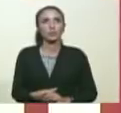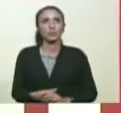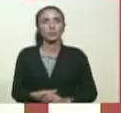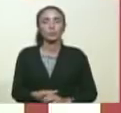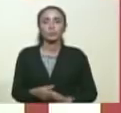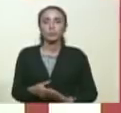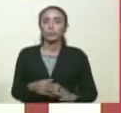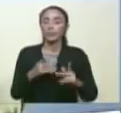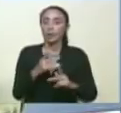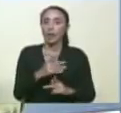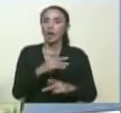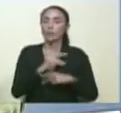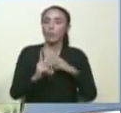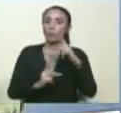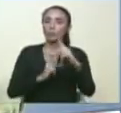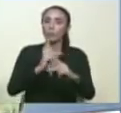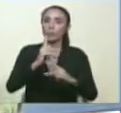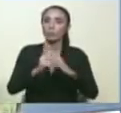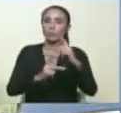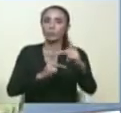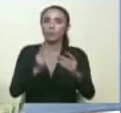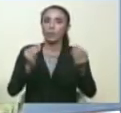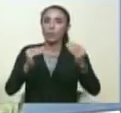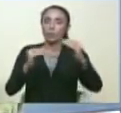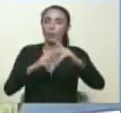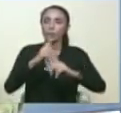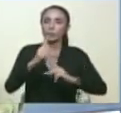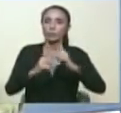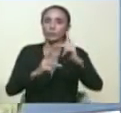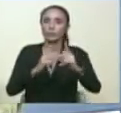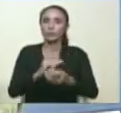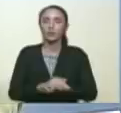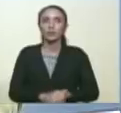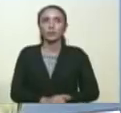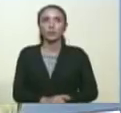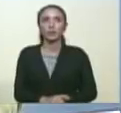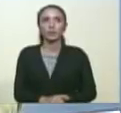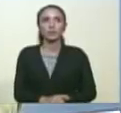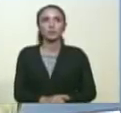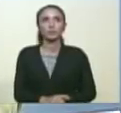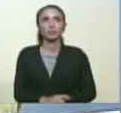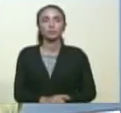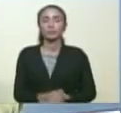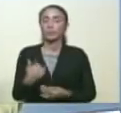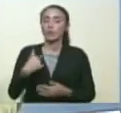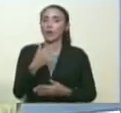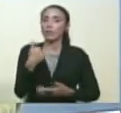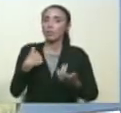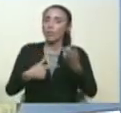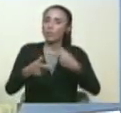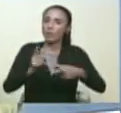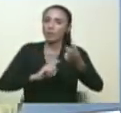Produzco esto, esto. Lo único que necesito es un camioncito para sacar mis productos y venderlo.